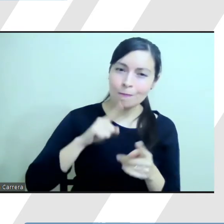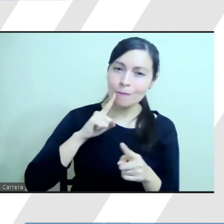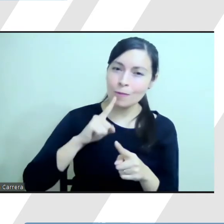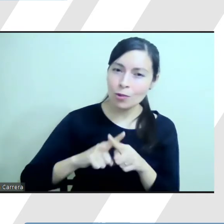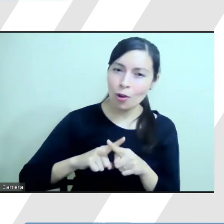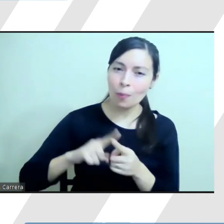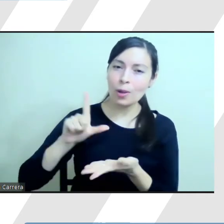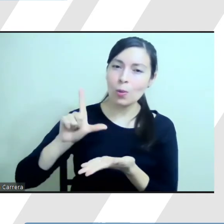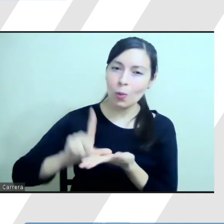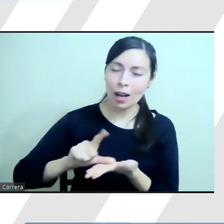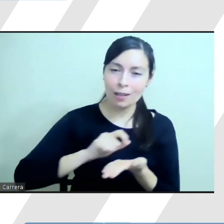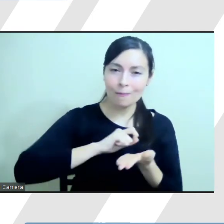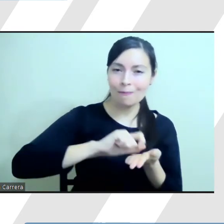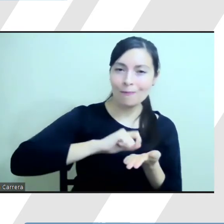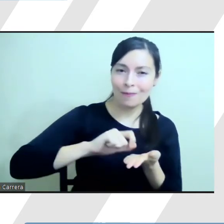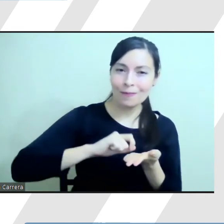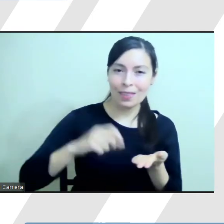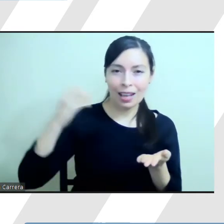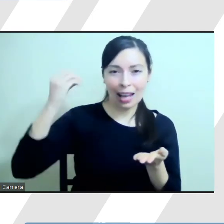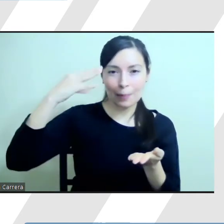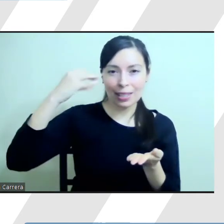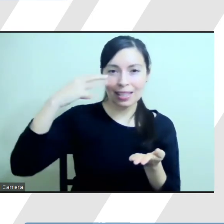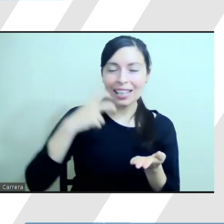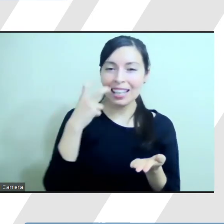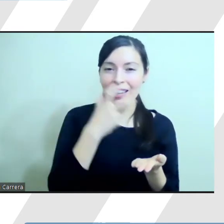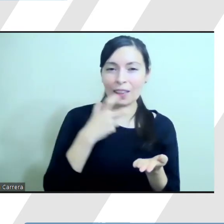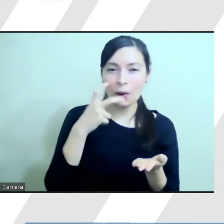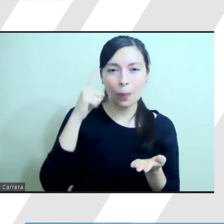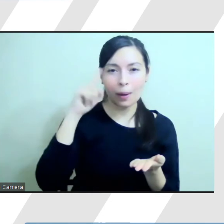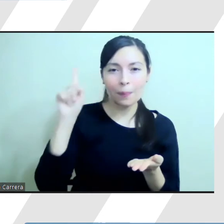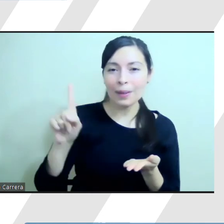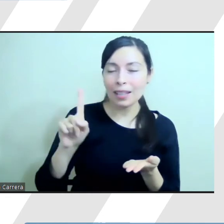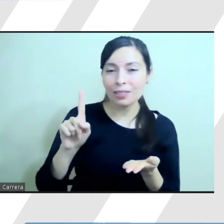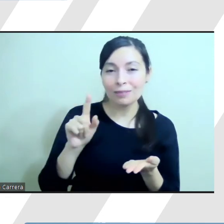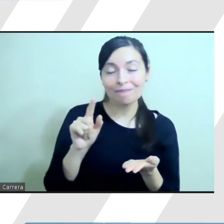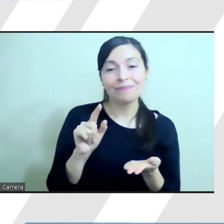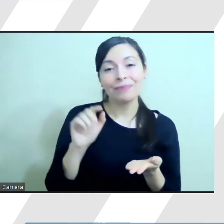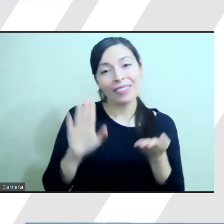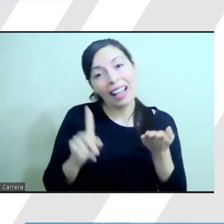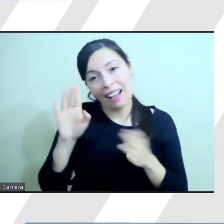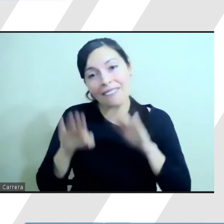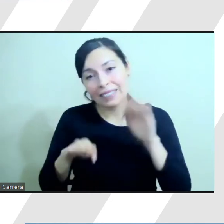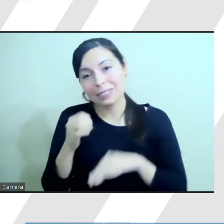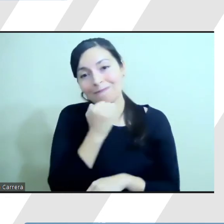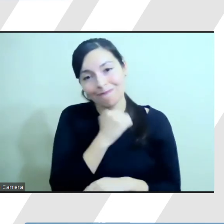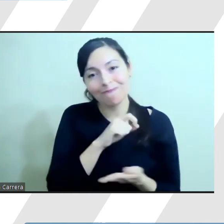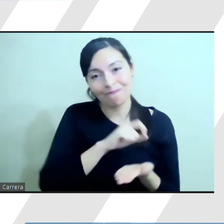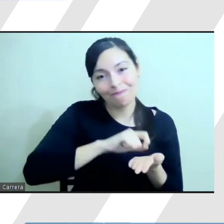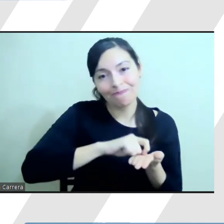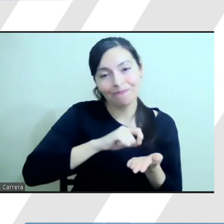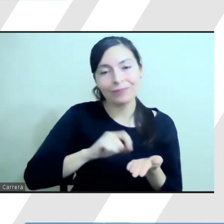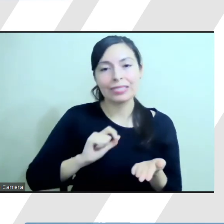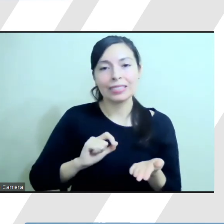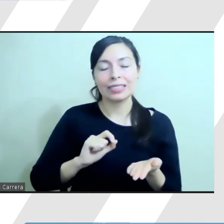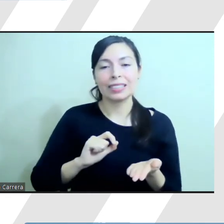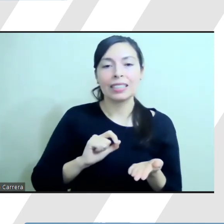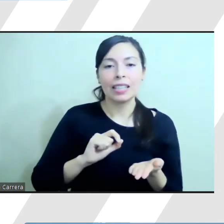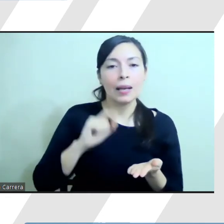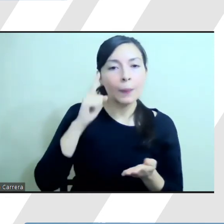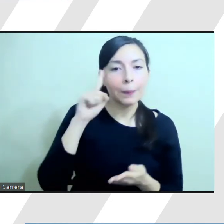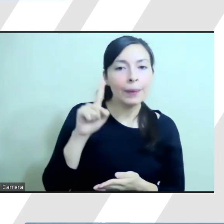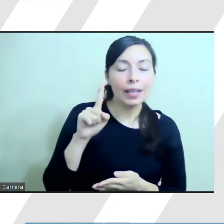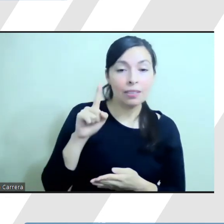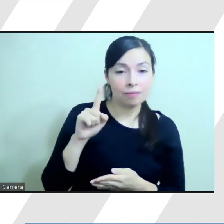aprender un poquito del idioma, pero con sus limitaciones. Sin embargo, como muchas